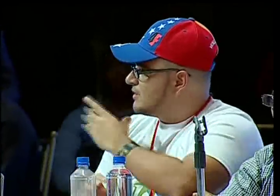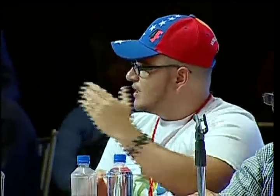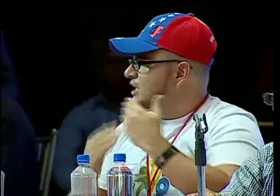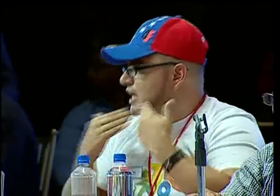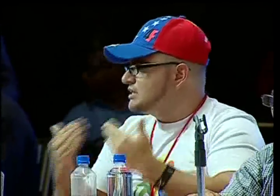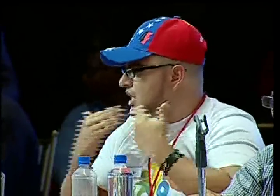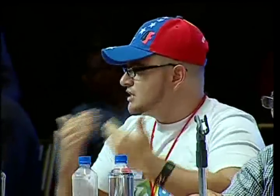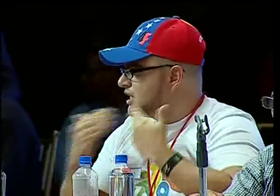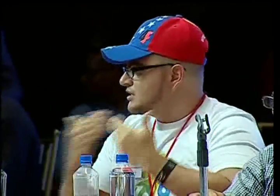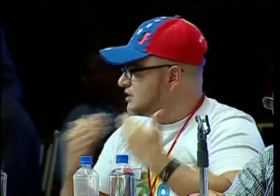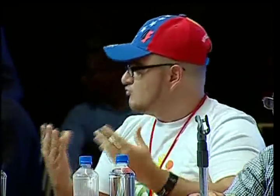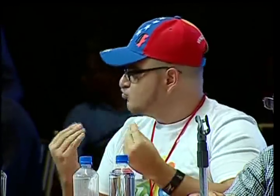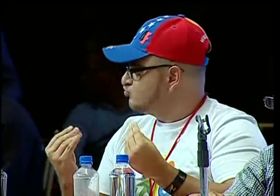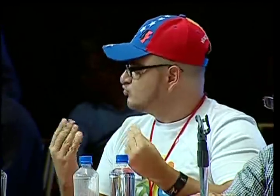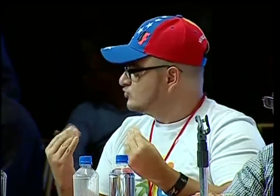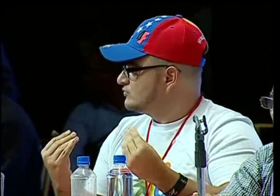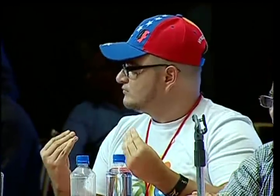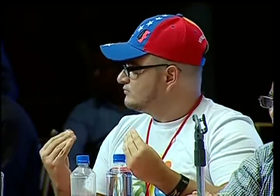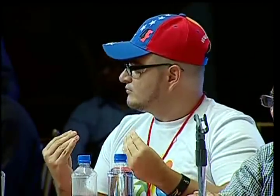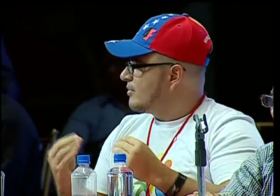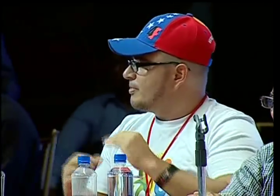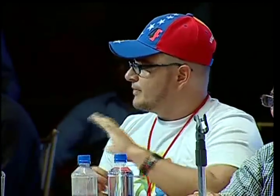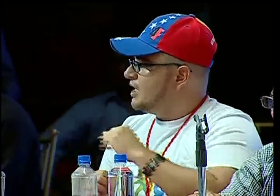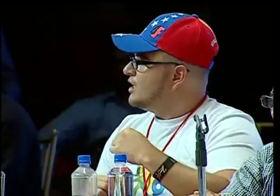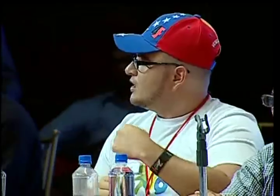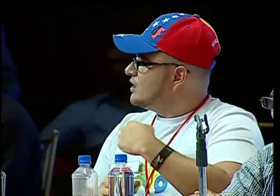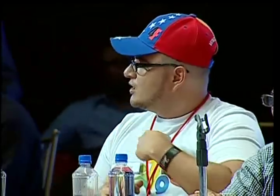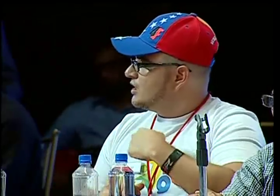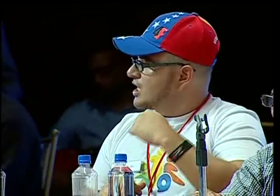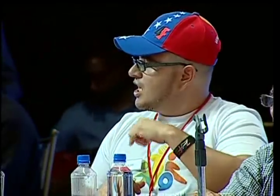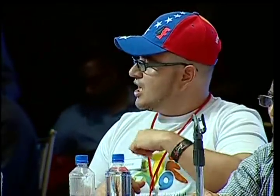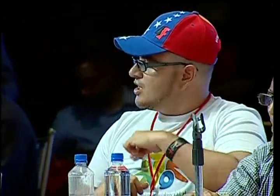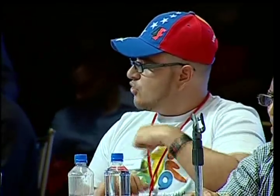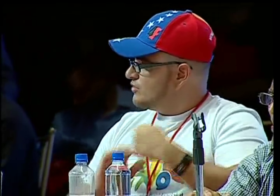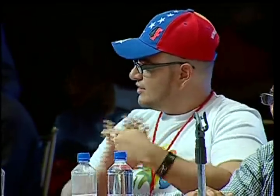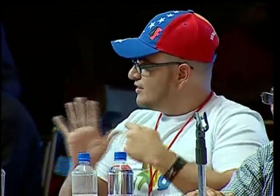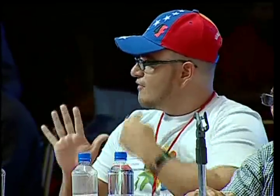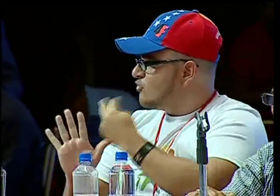gobierno le damos gracias por prestar atención a la discapacidad.